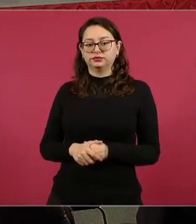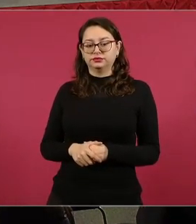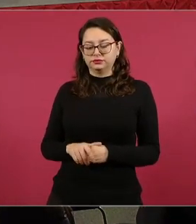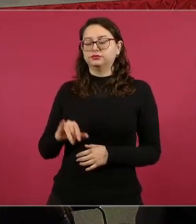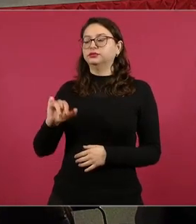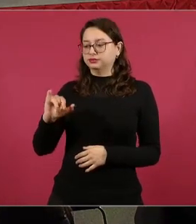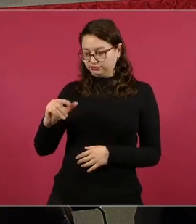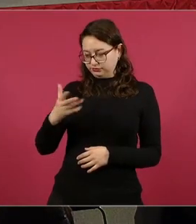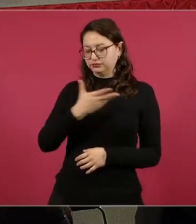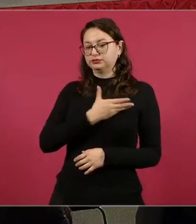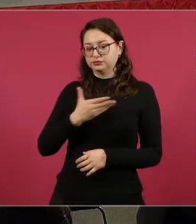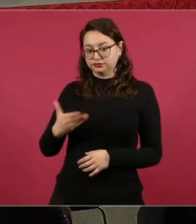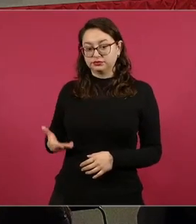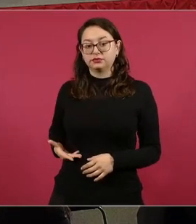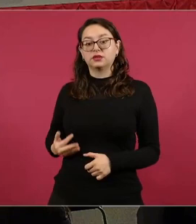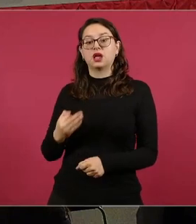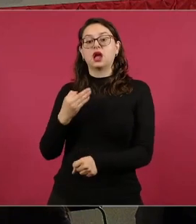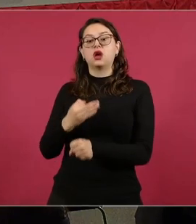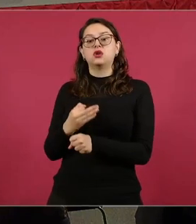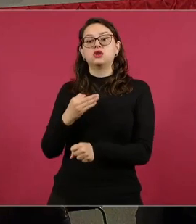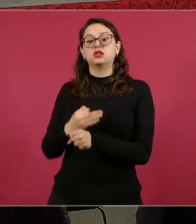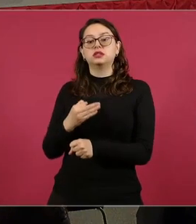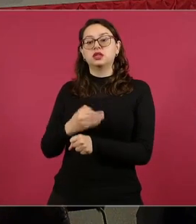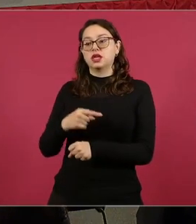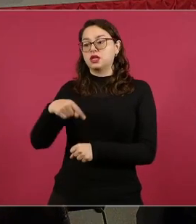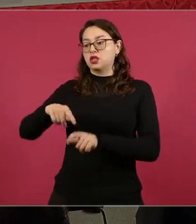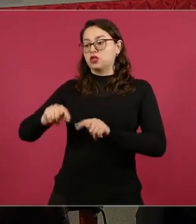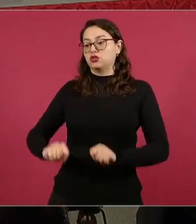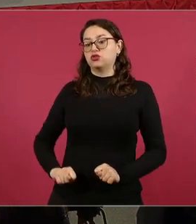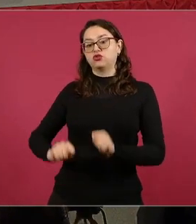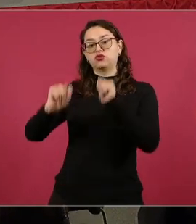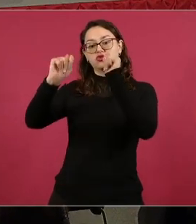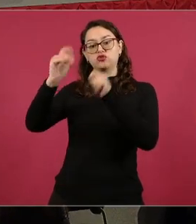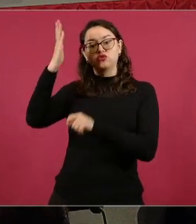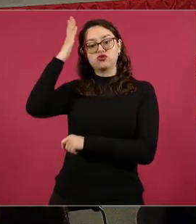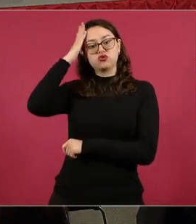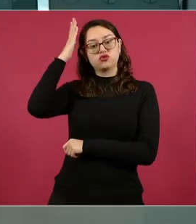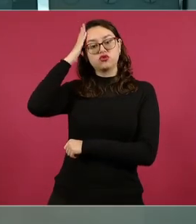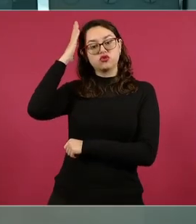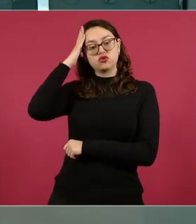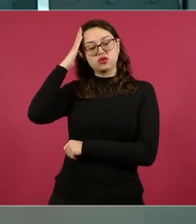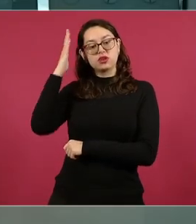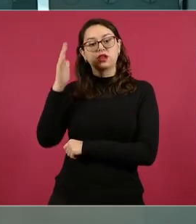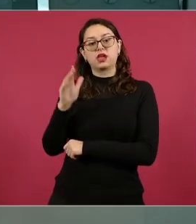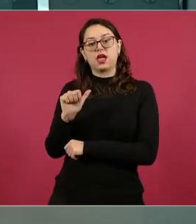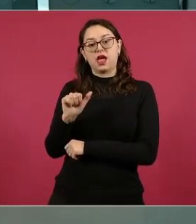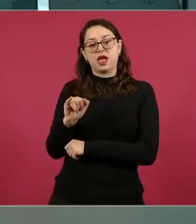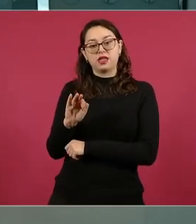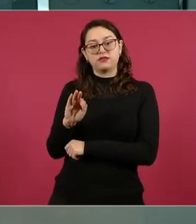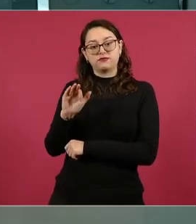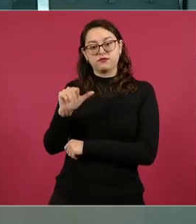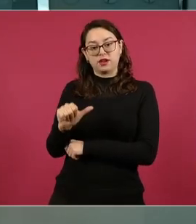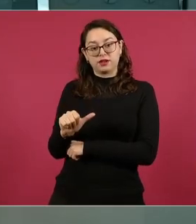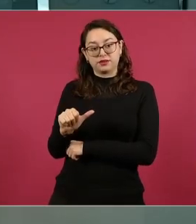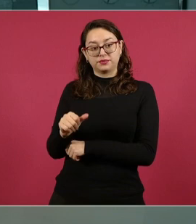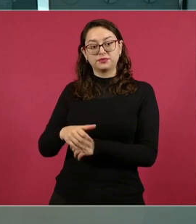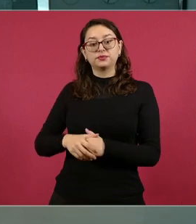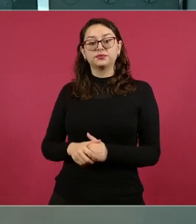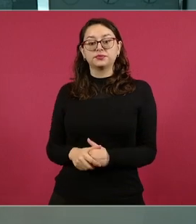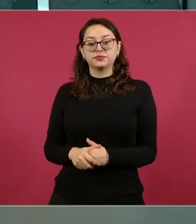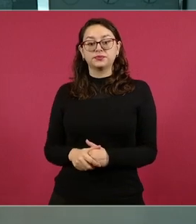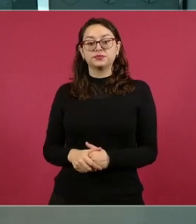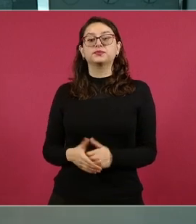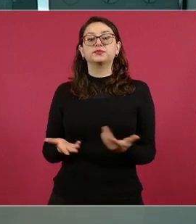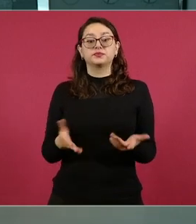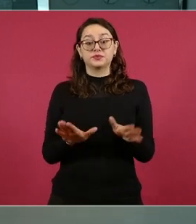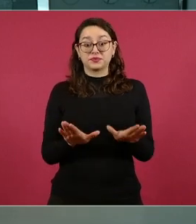Así es, señor presidente. Ahora nos encontramos en la torre de control de este aeropuerto internacional Felipe Ángeles y nuestra